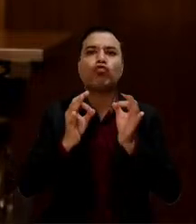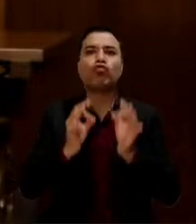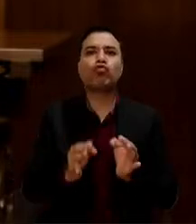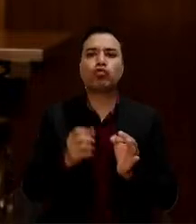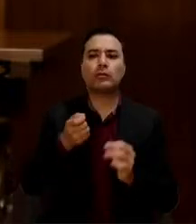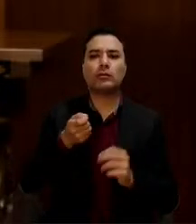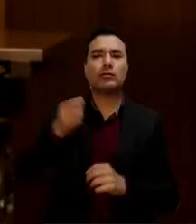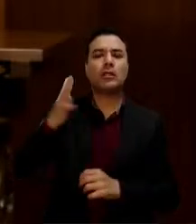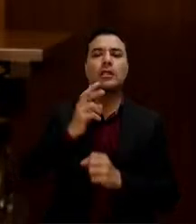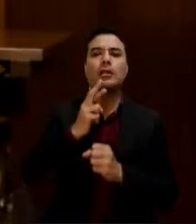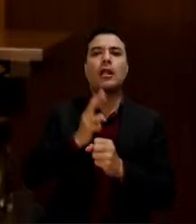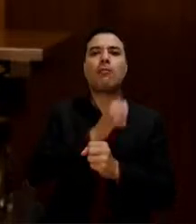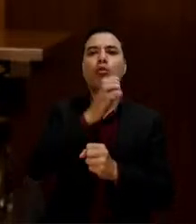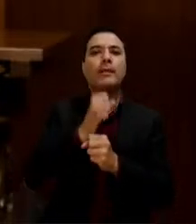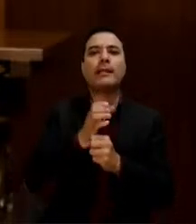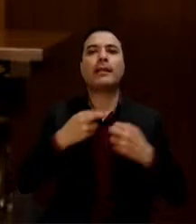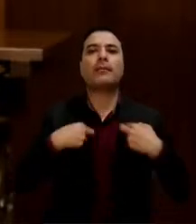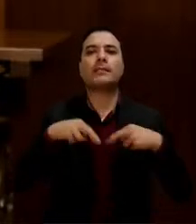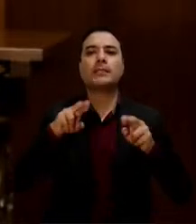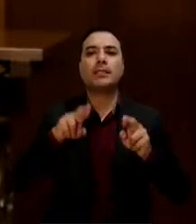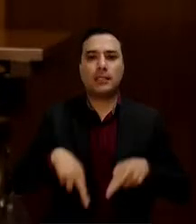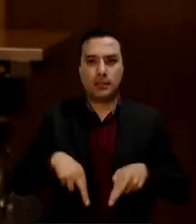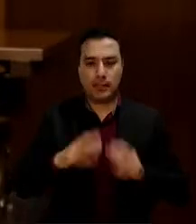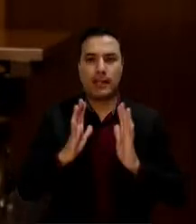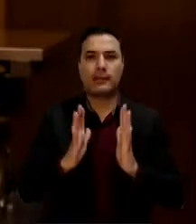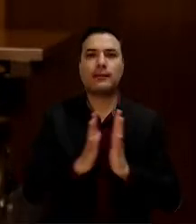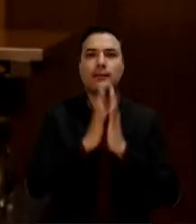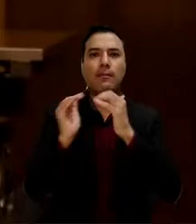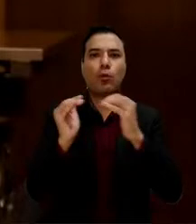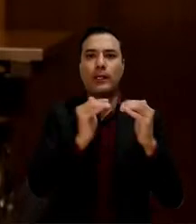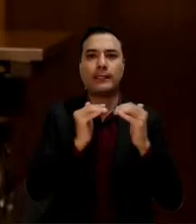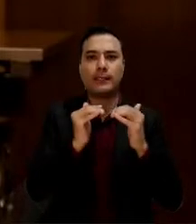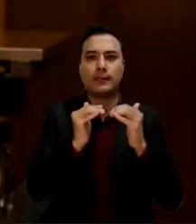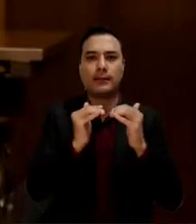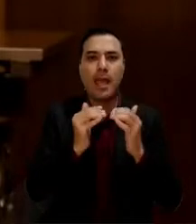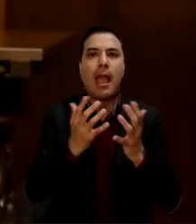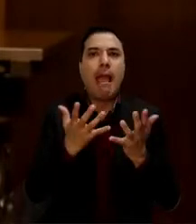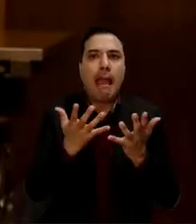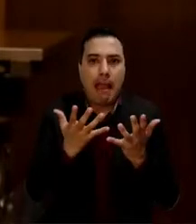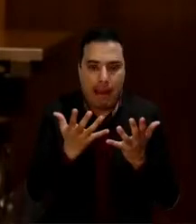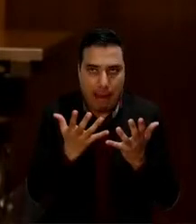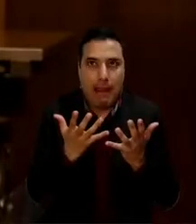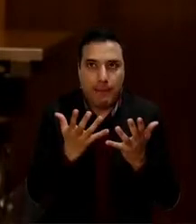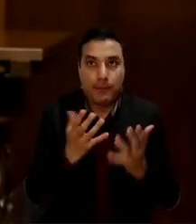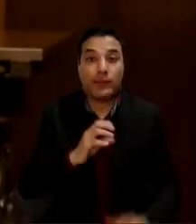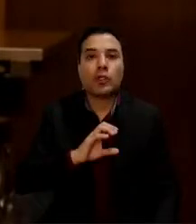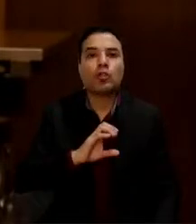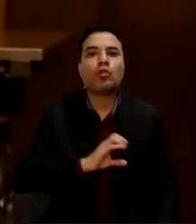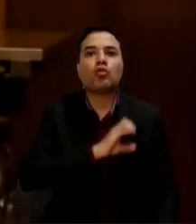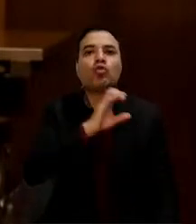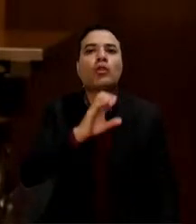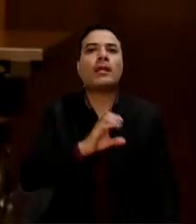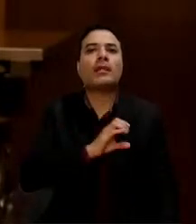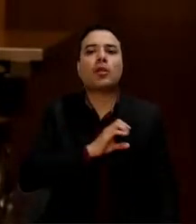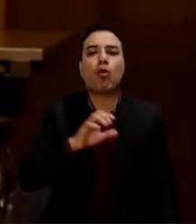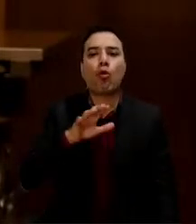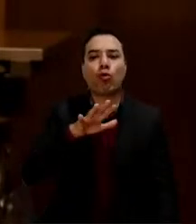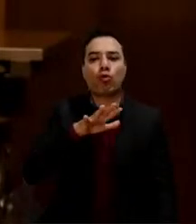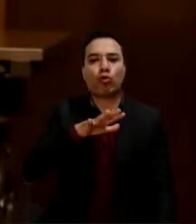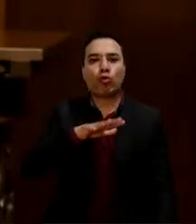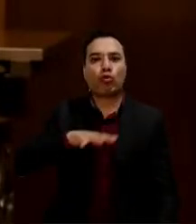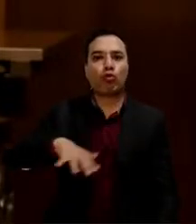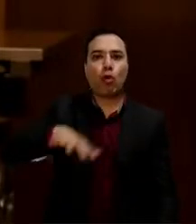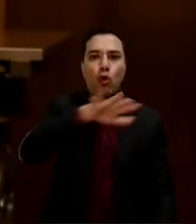representativa, democrática, razón por la cual la ciudadanía delega a las personas